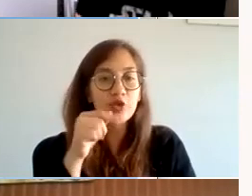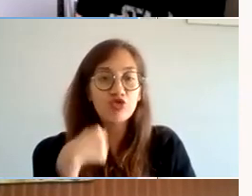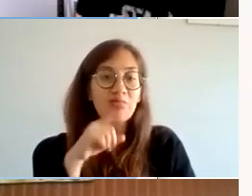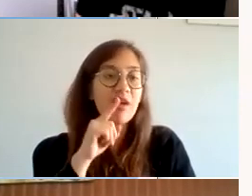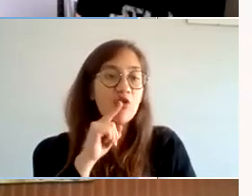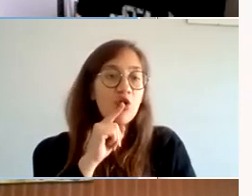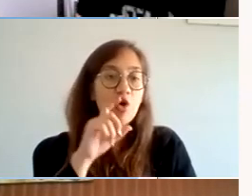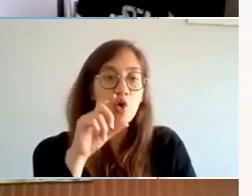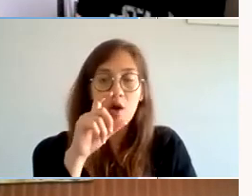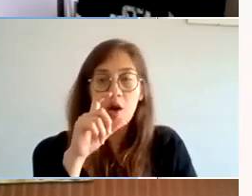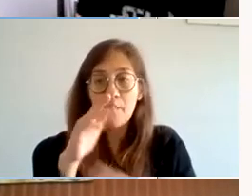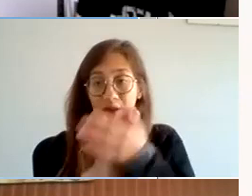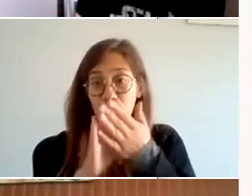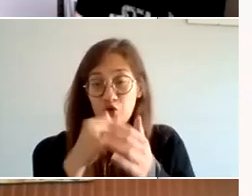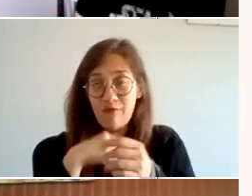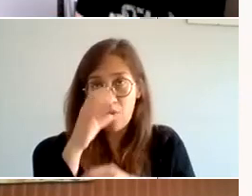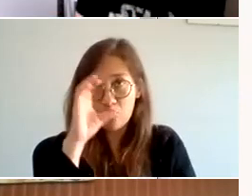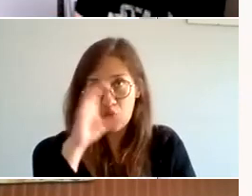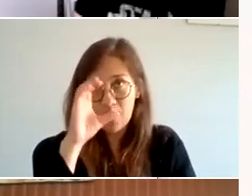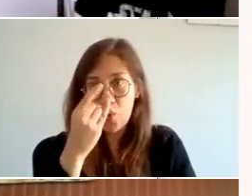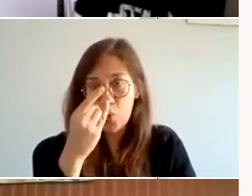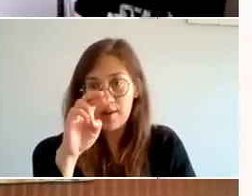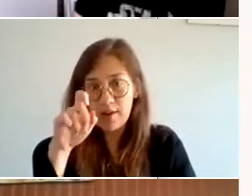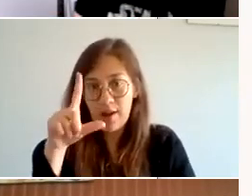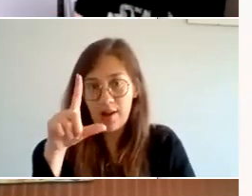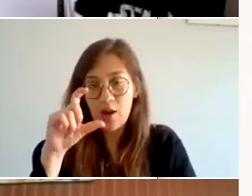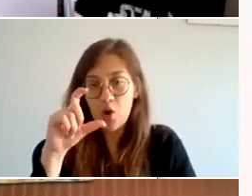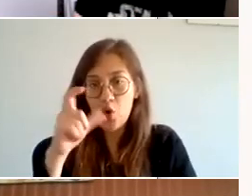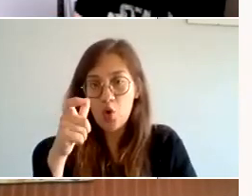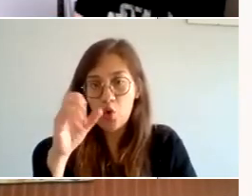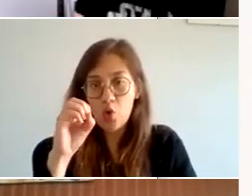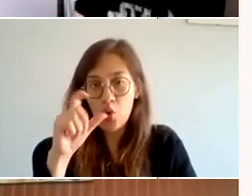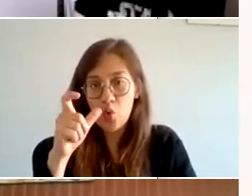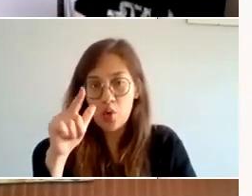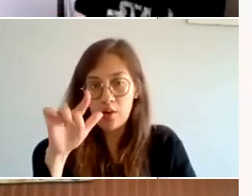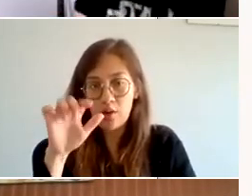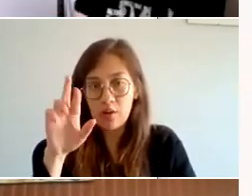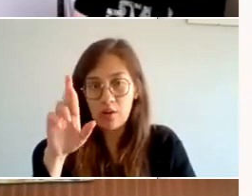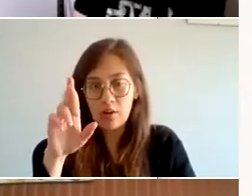ejemplo, Google normal. Vamos a utilizar aquí.